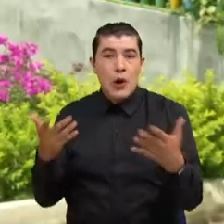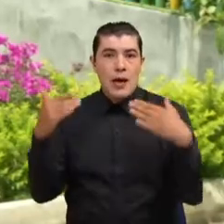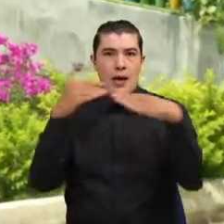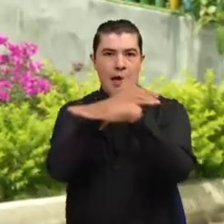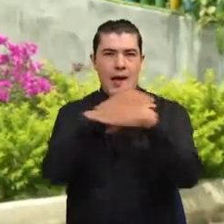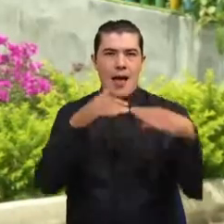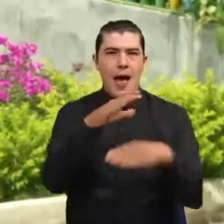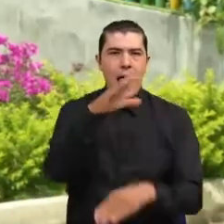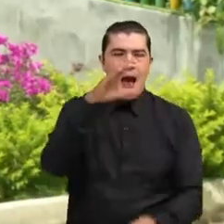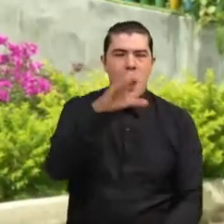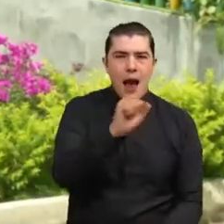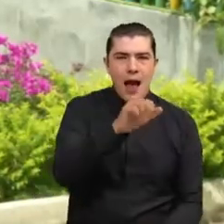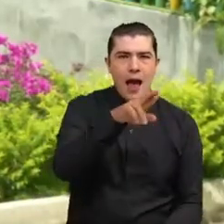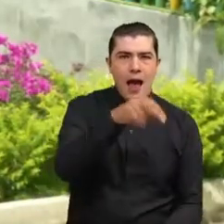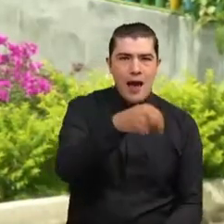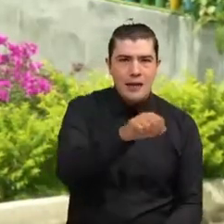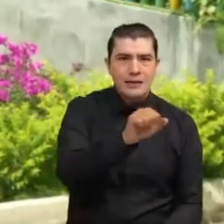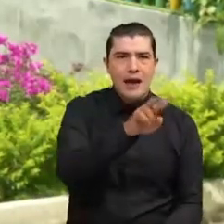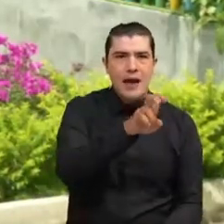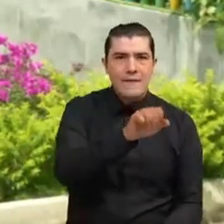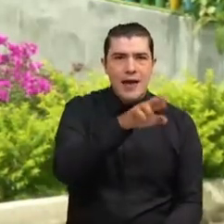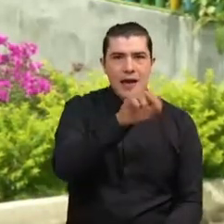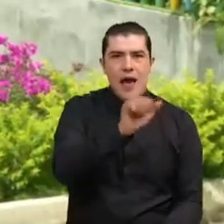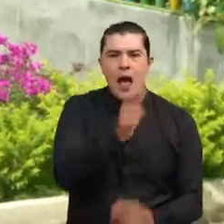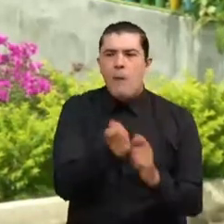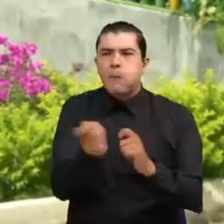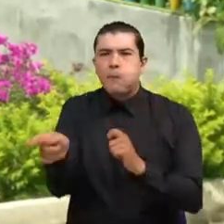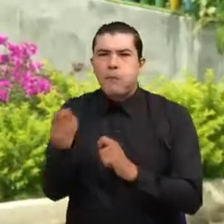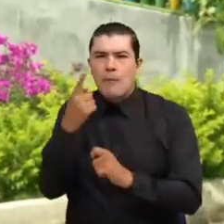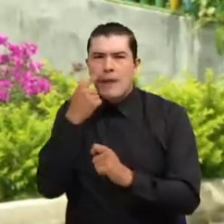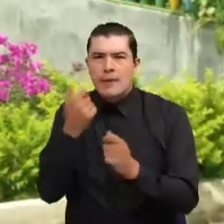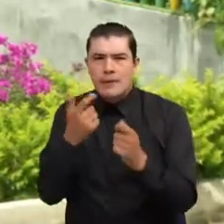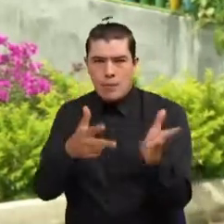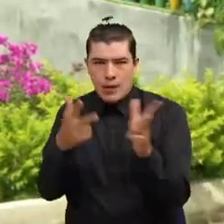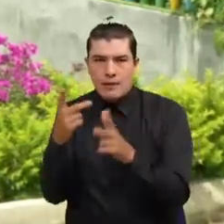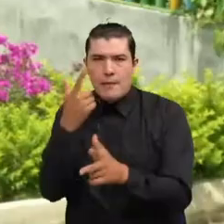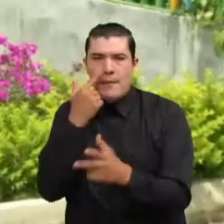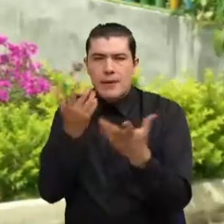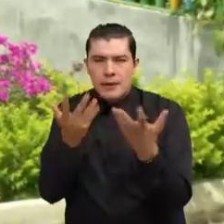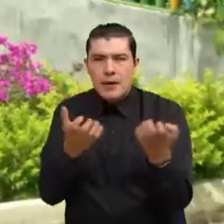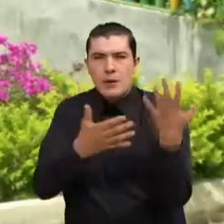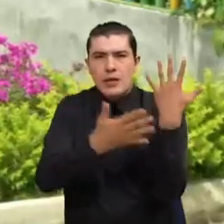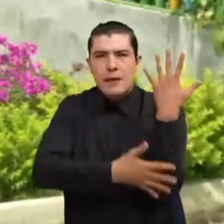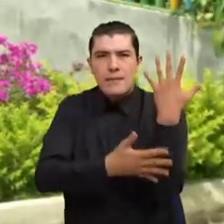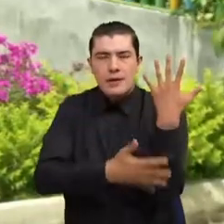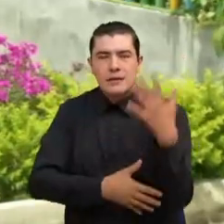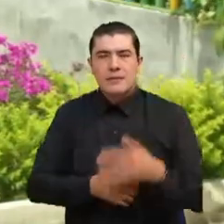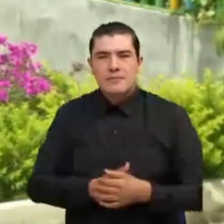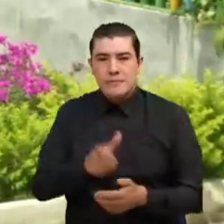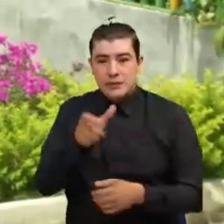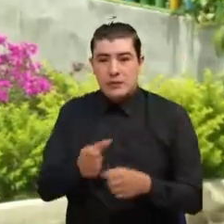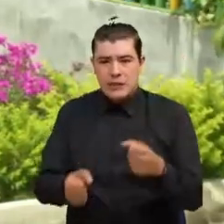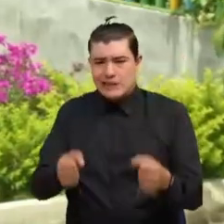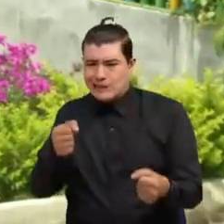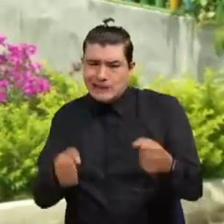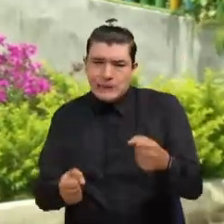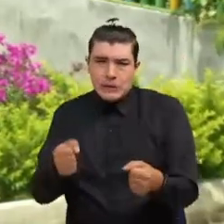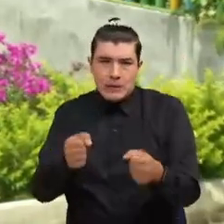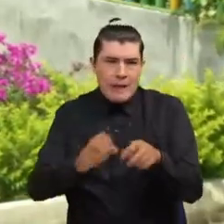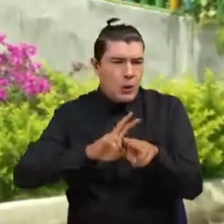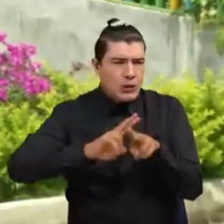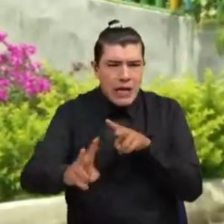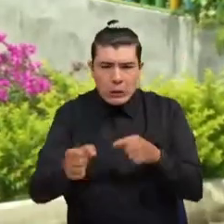de Cañaveral hacia Papiquero Piña, cuando un conductor perdió el control, aparentemente por exceso de velocidad. Veamos qué dicen